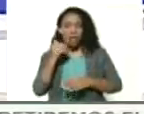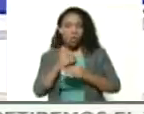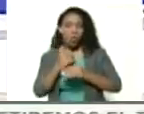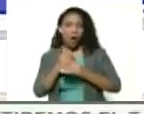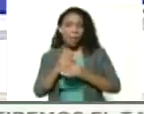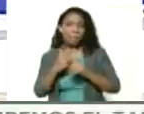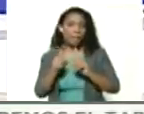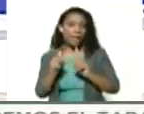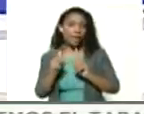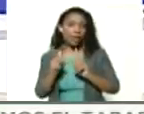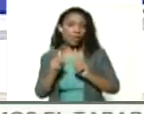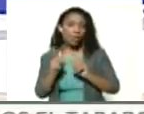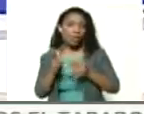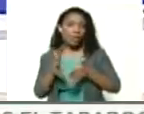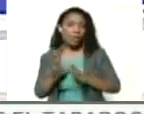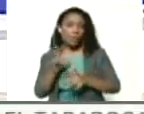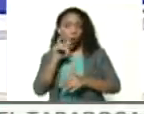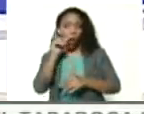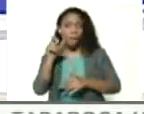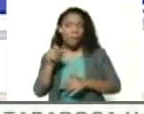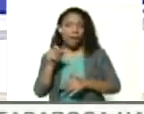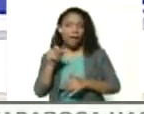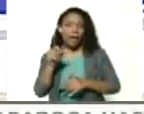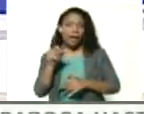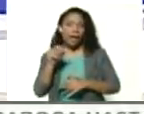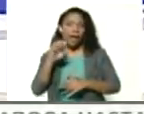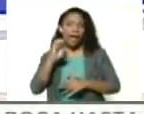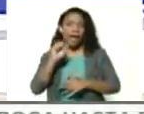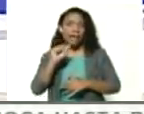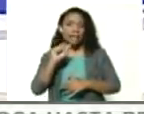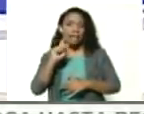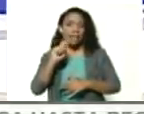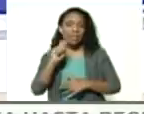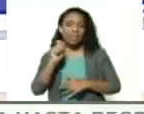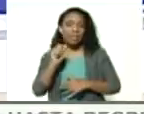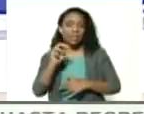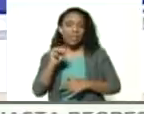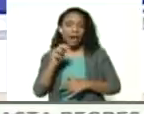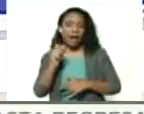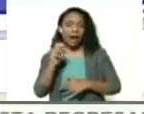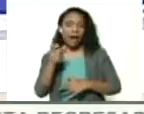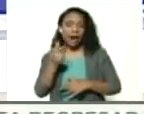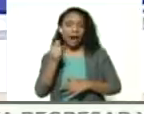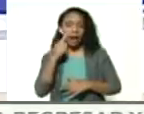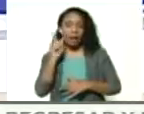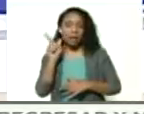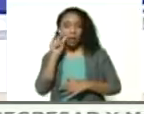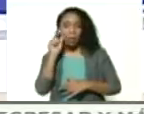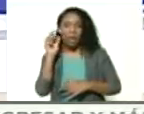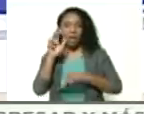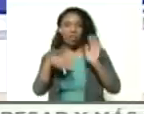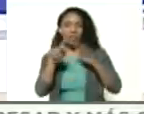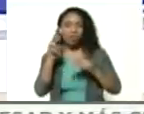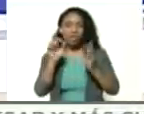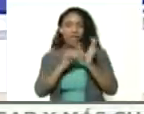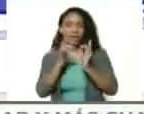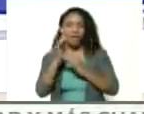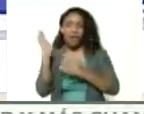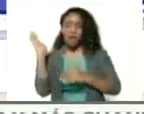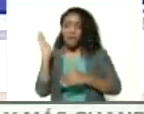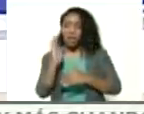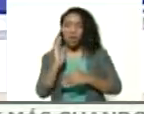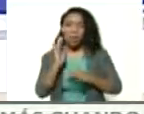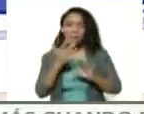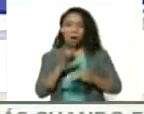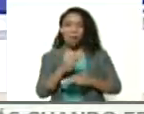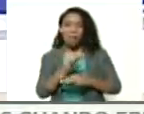Pero surgió un Pedro Carmona Estanga. El 12 de abril vino en horas de la tarde, ya se